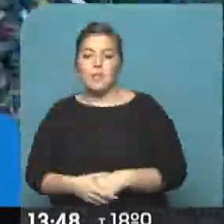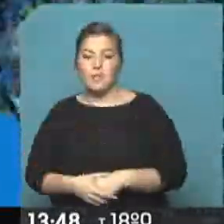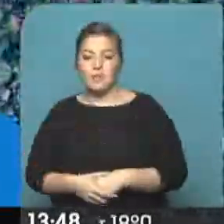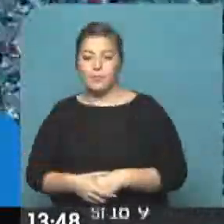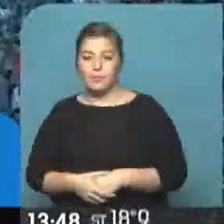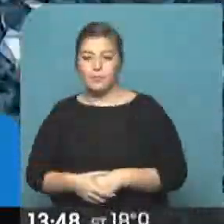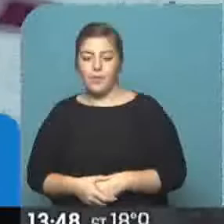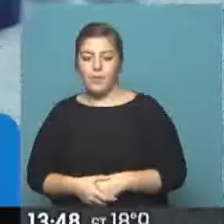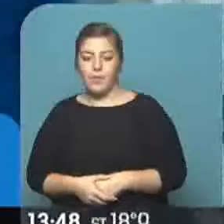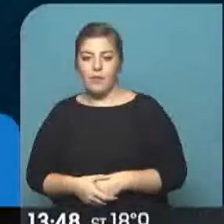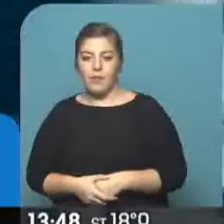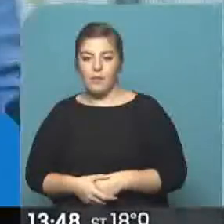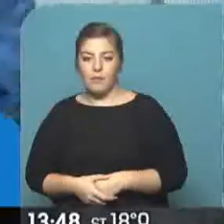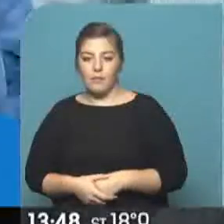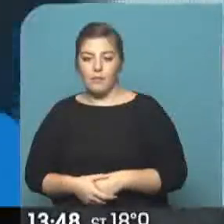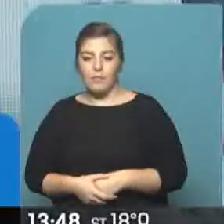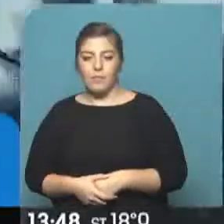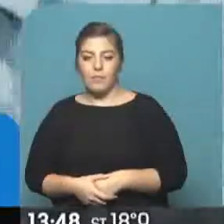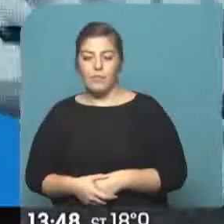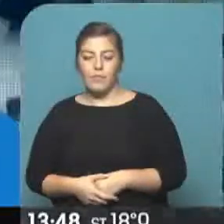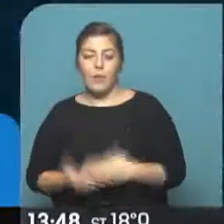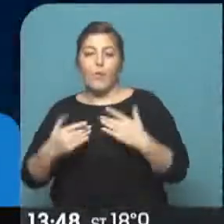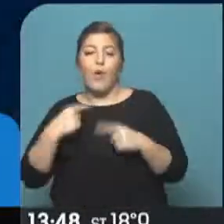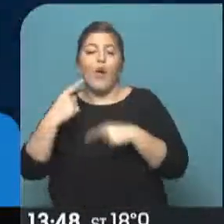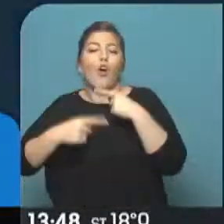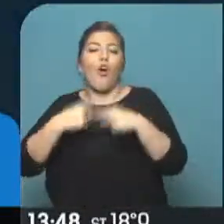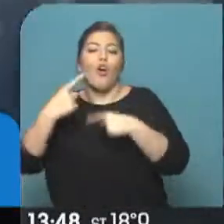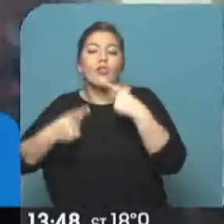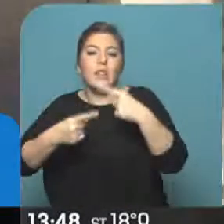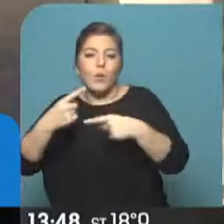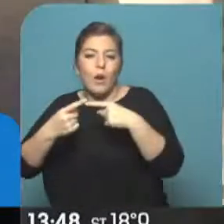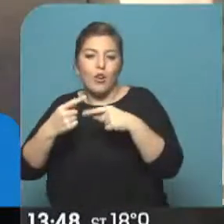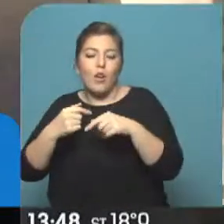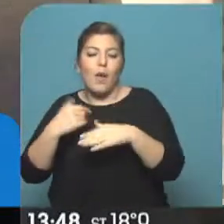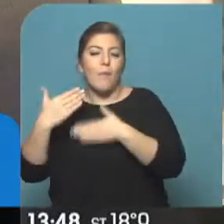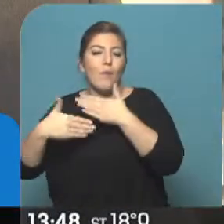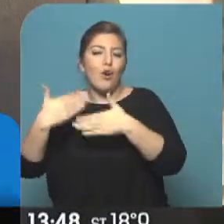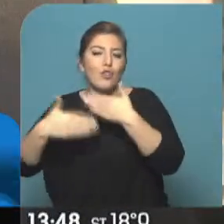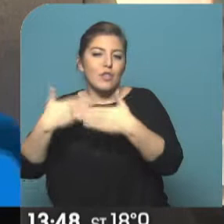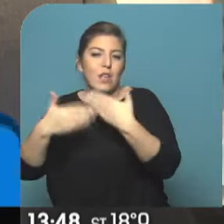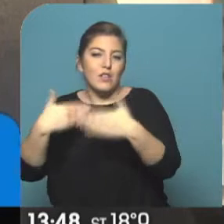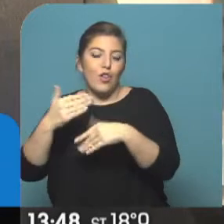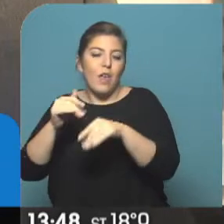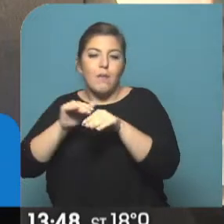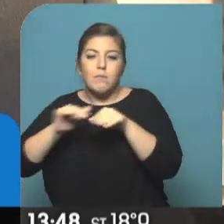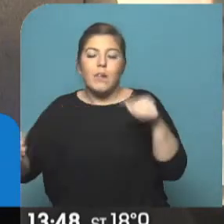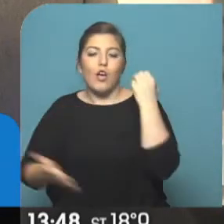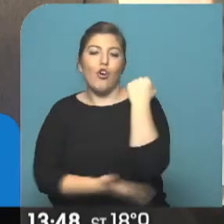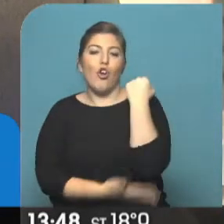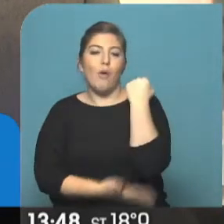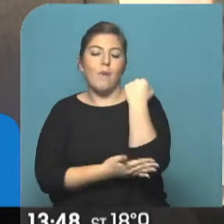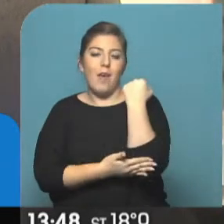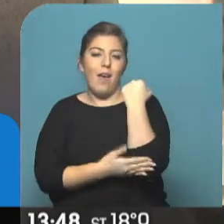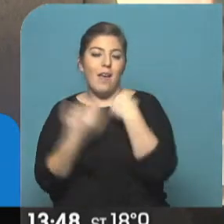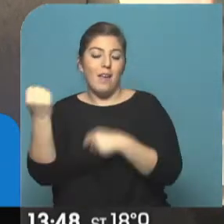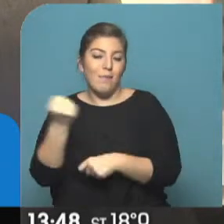de continuar con el proceso de estabilización de la macro que empezó allá por fines de